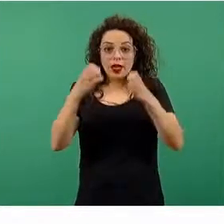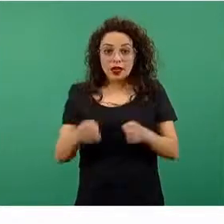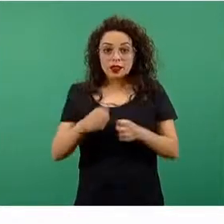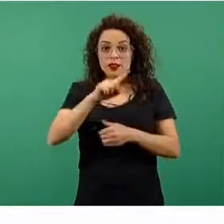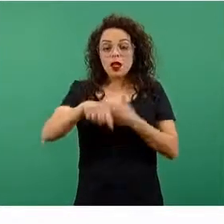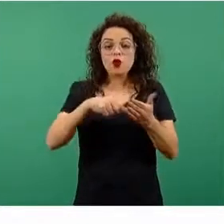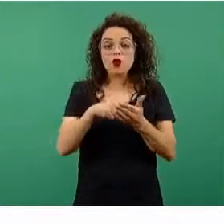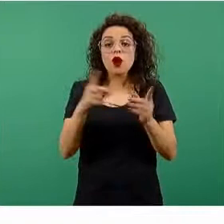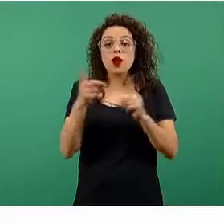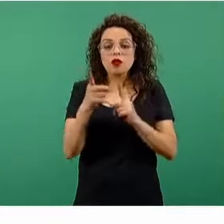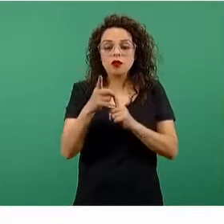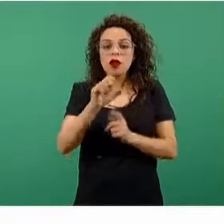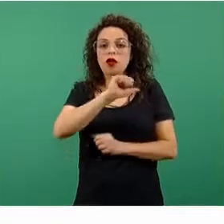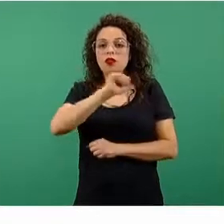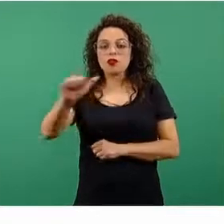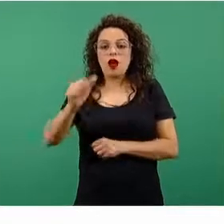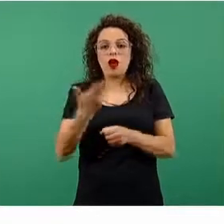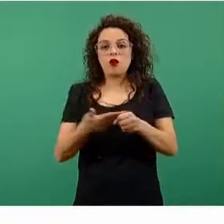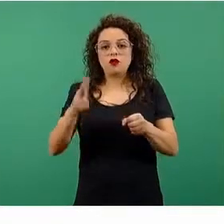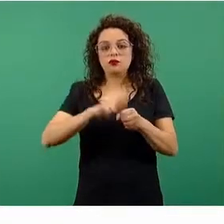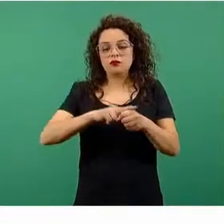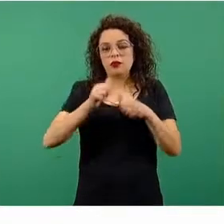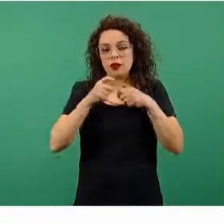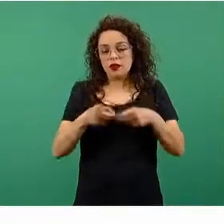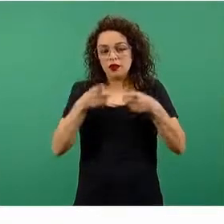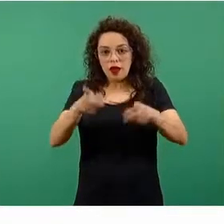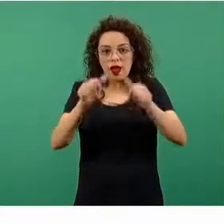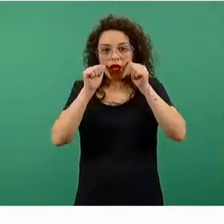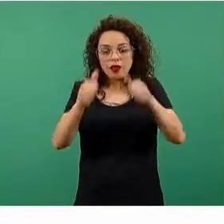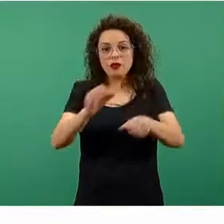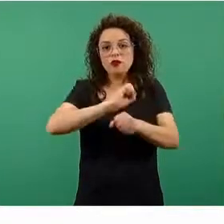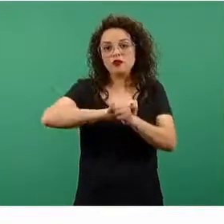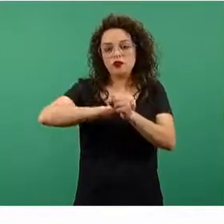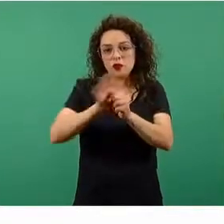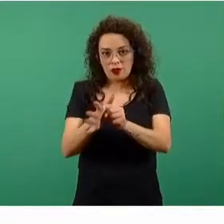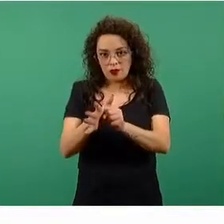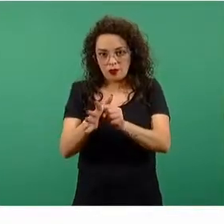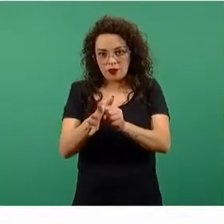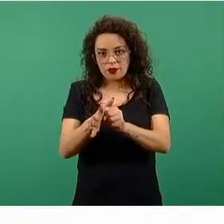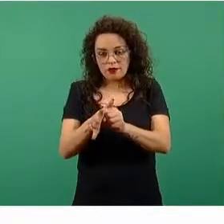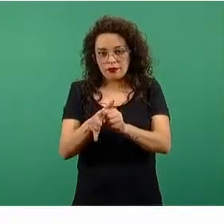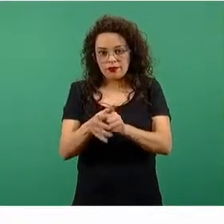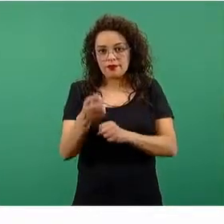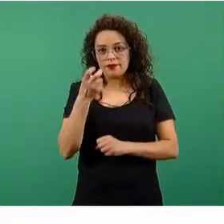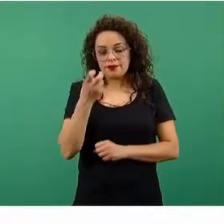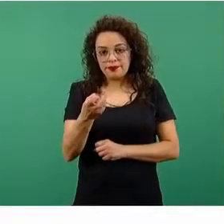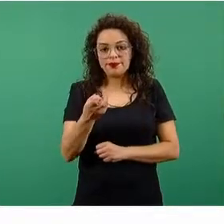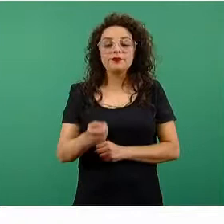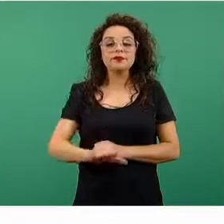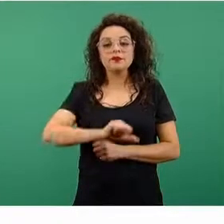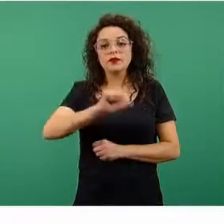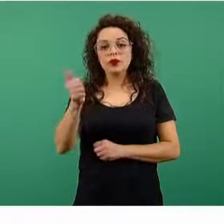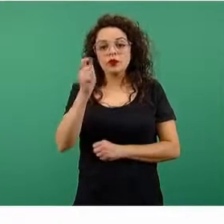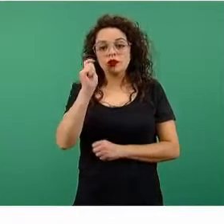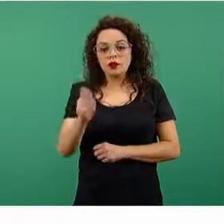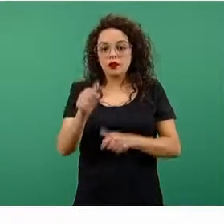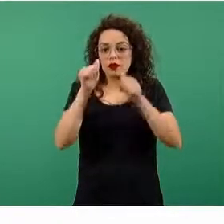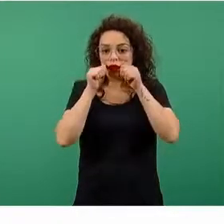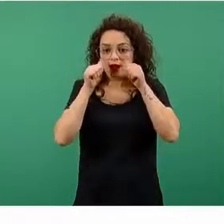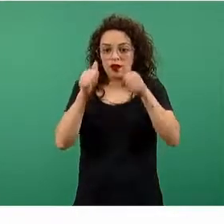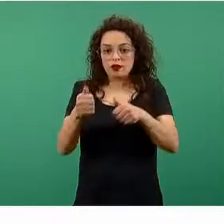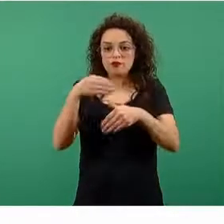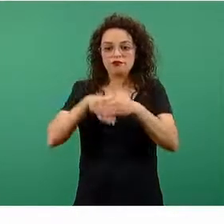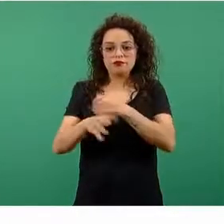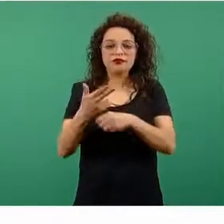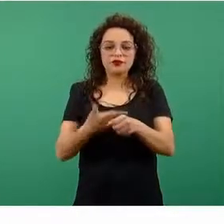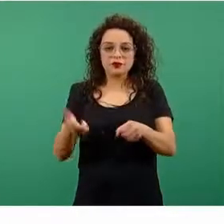COVID de hospital, de unidades de atención primaria de la salud y también de atención prehospitalaria.